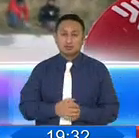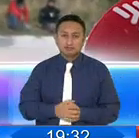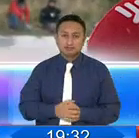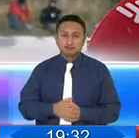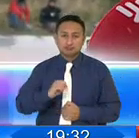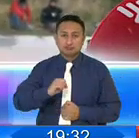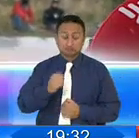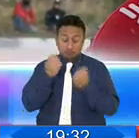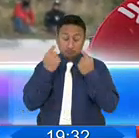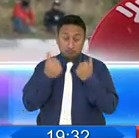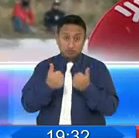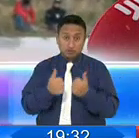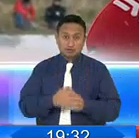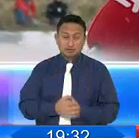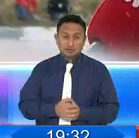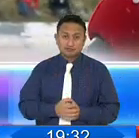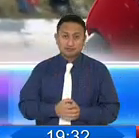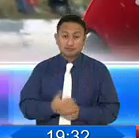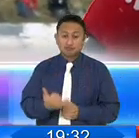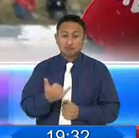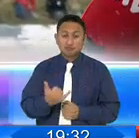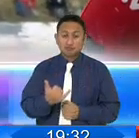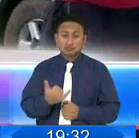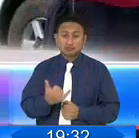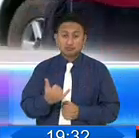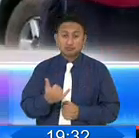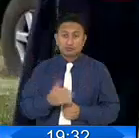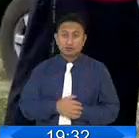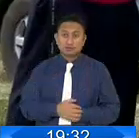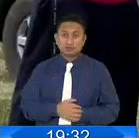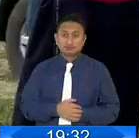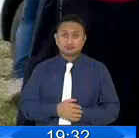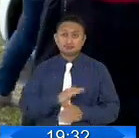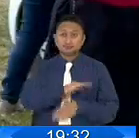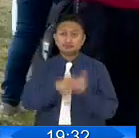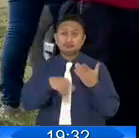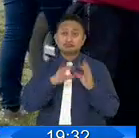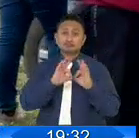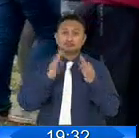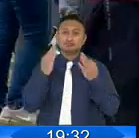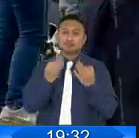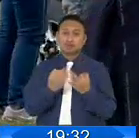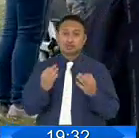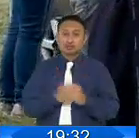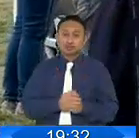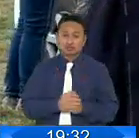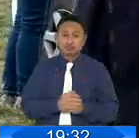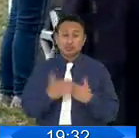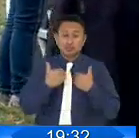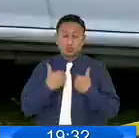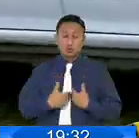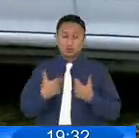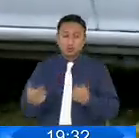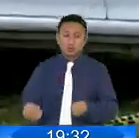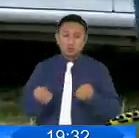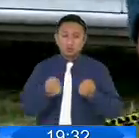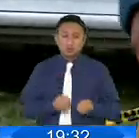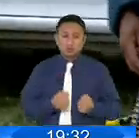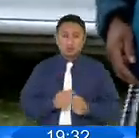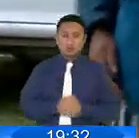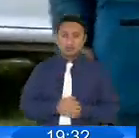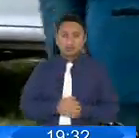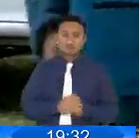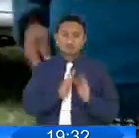ventajosamente reaccionó bien y ahorita está estable. Todos son parientes, esperan recuperar el cadáver de Marco para brindarles